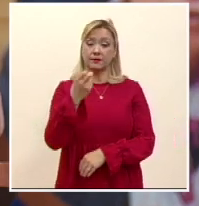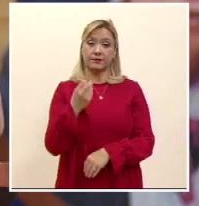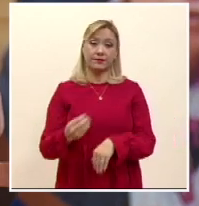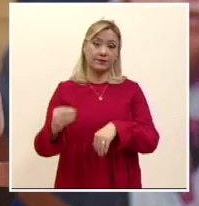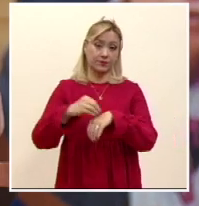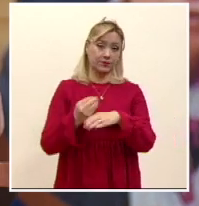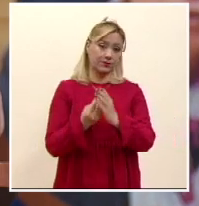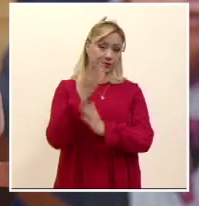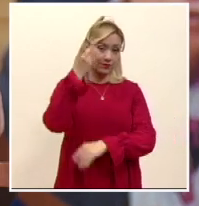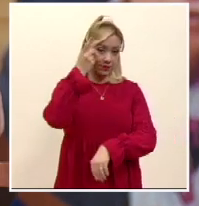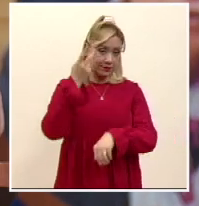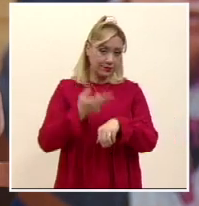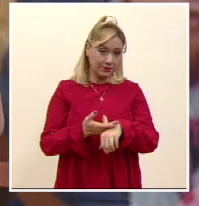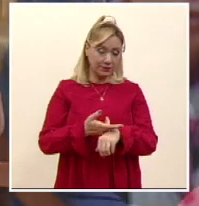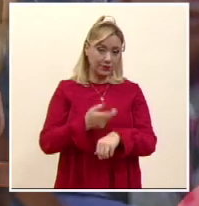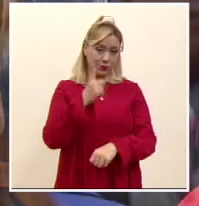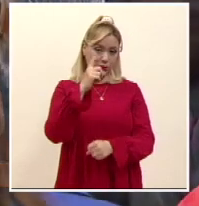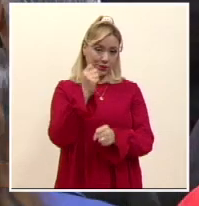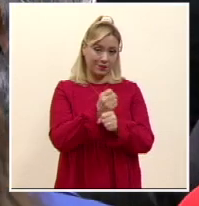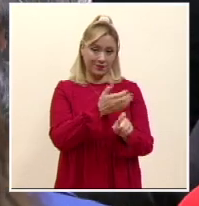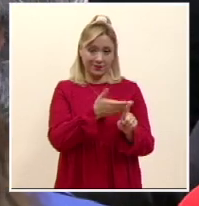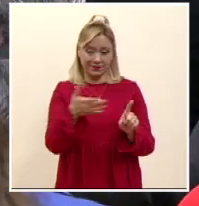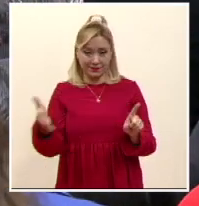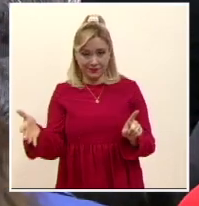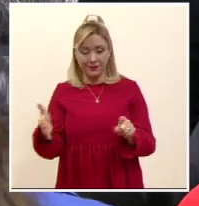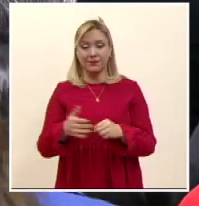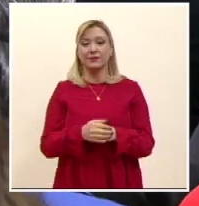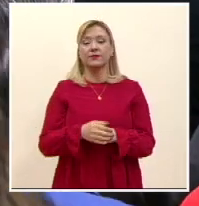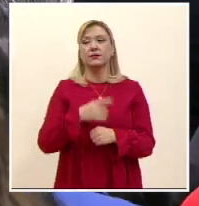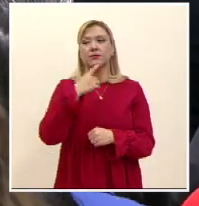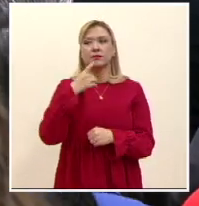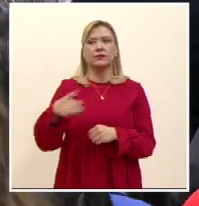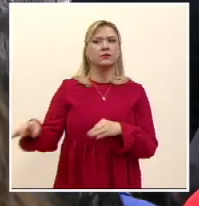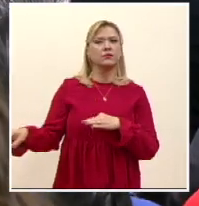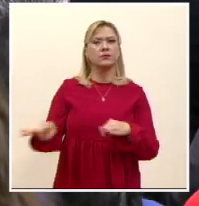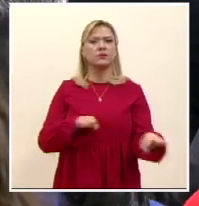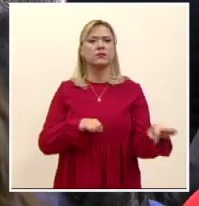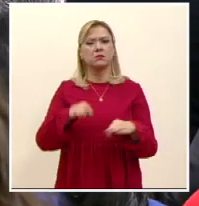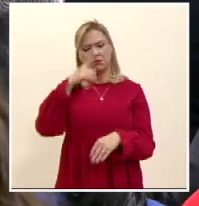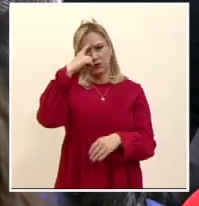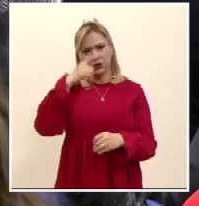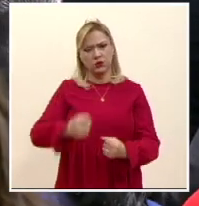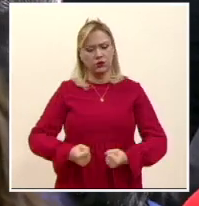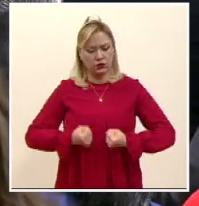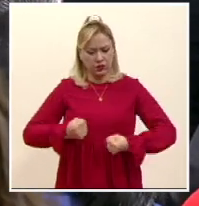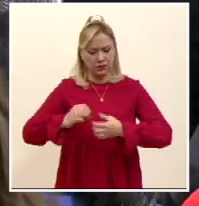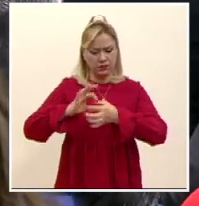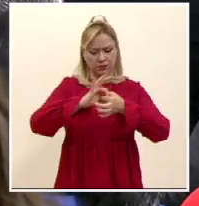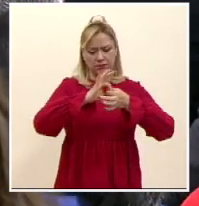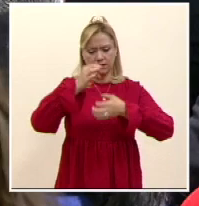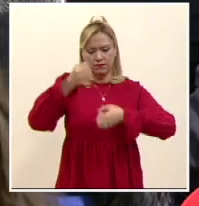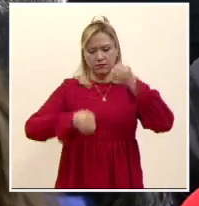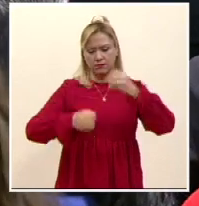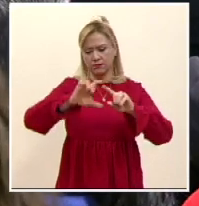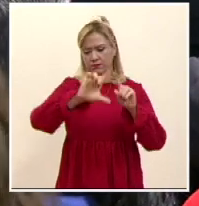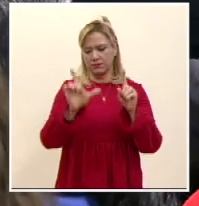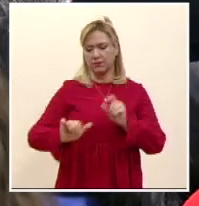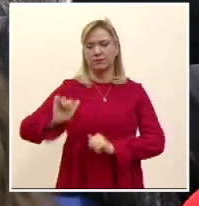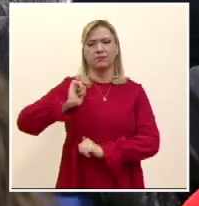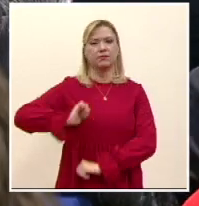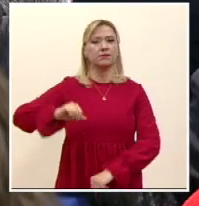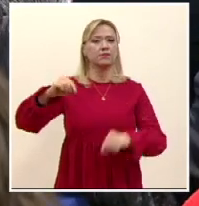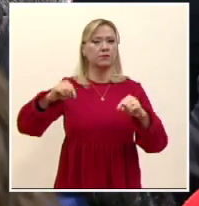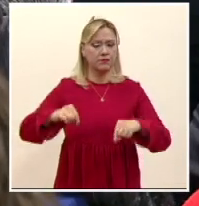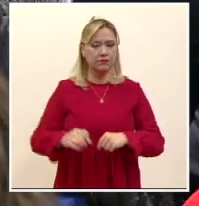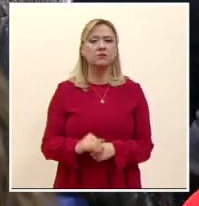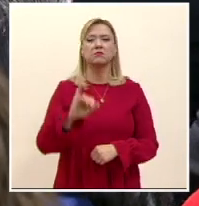periodo 2024-2025, destacó que con su trabajo dan fortaleza y unión al Poder Judicial de la Federación.